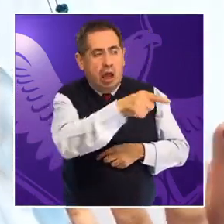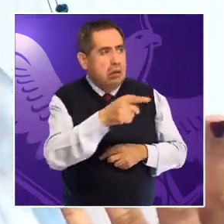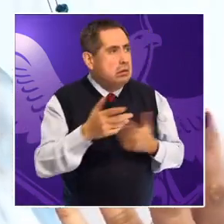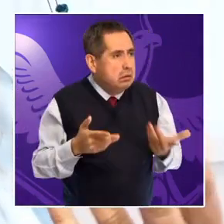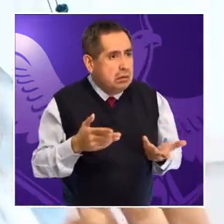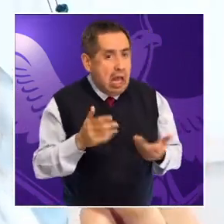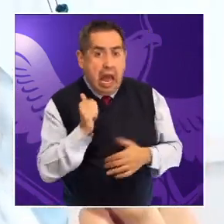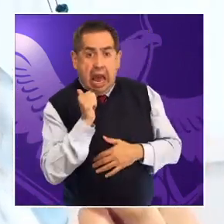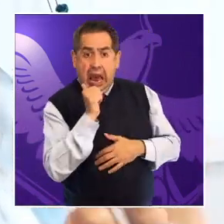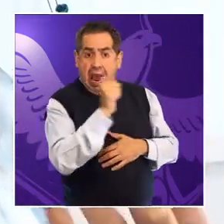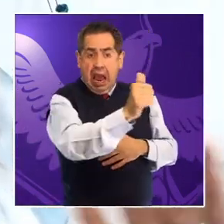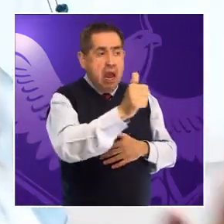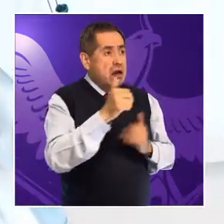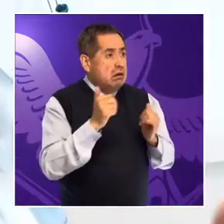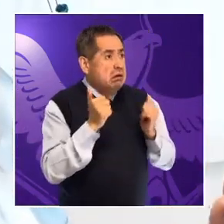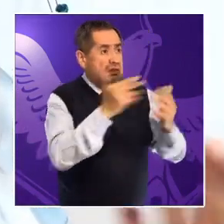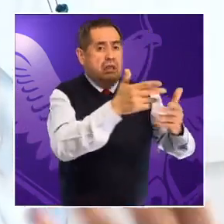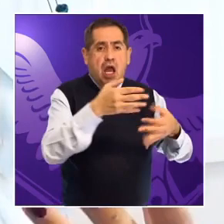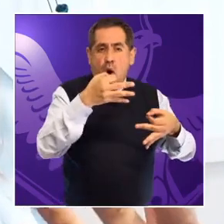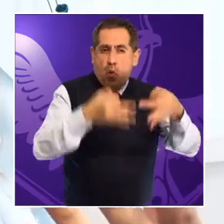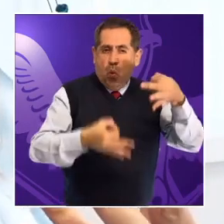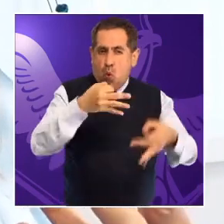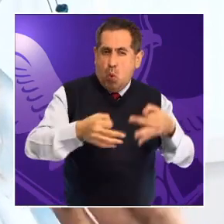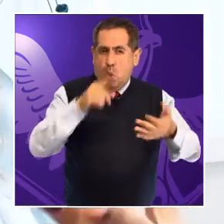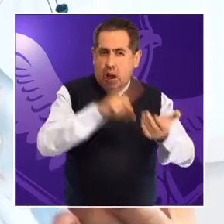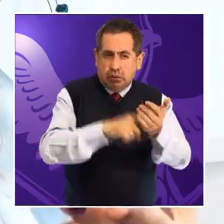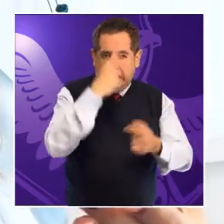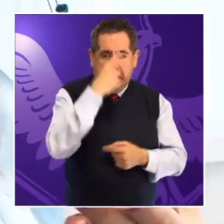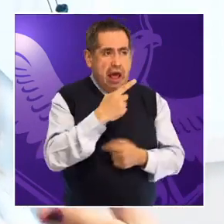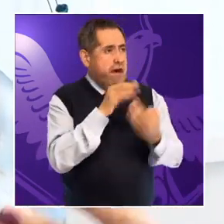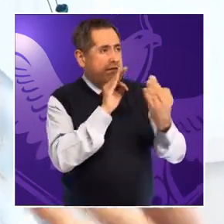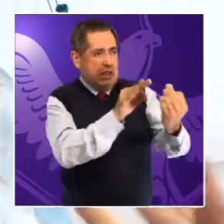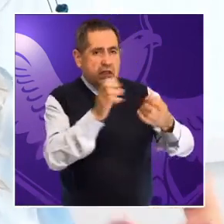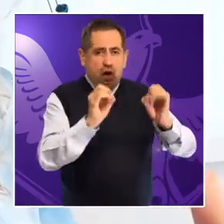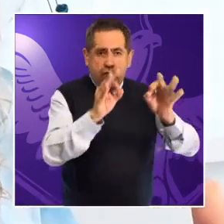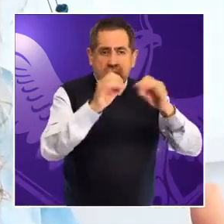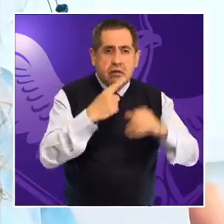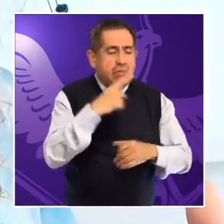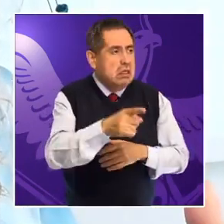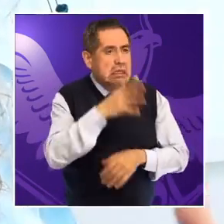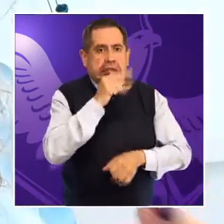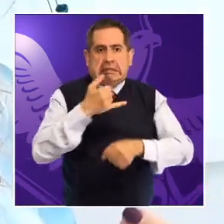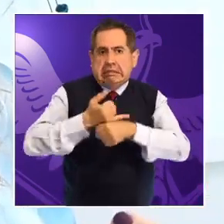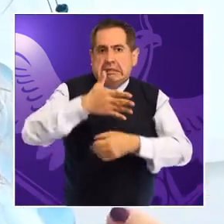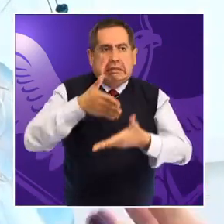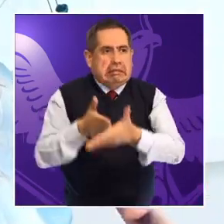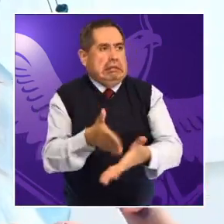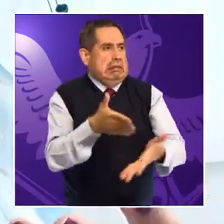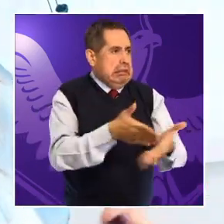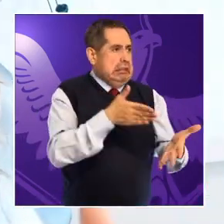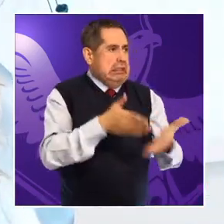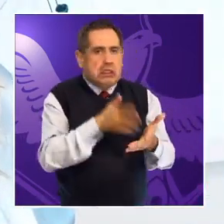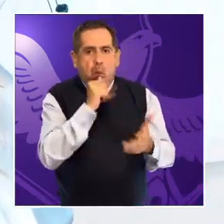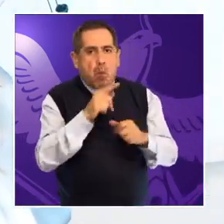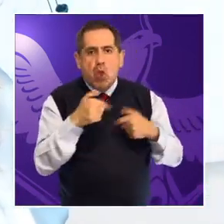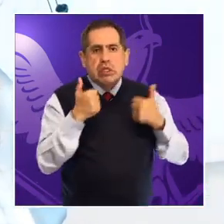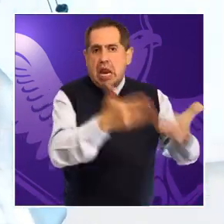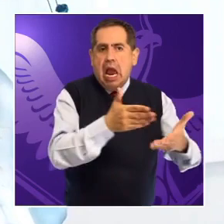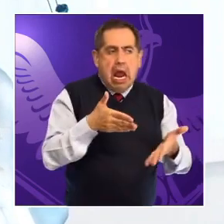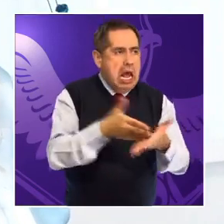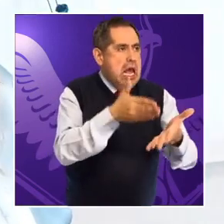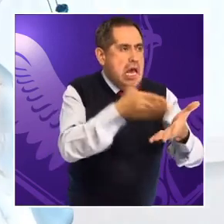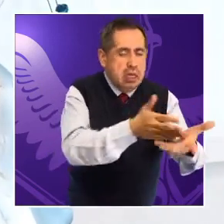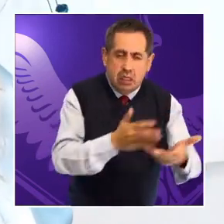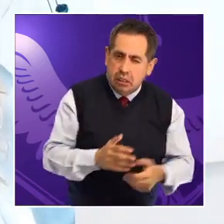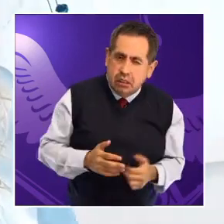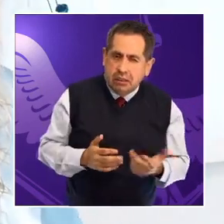camino hasta la denuncia suele estar repleto de barreras, y en este caso sí hay que trabajar